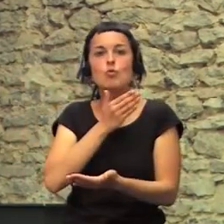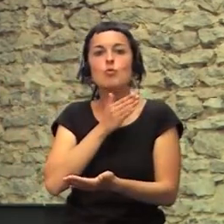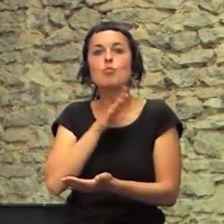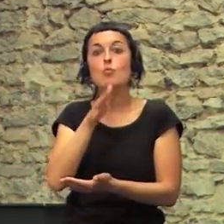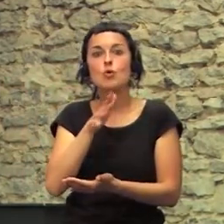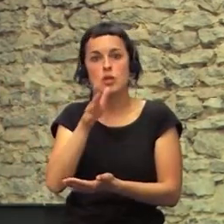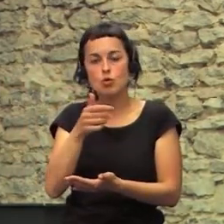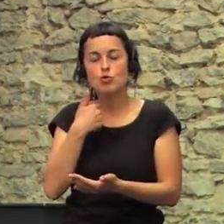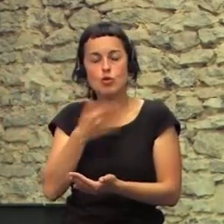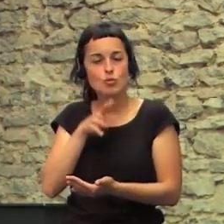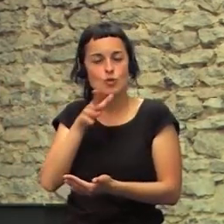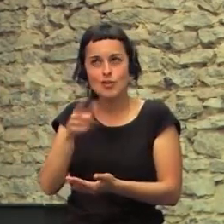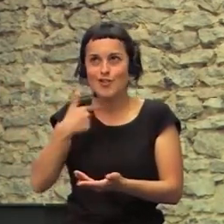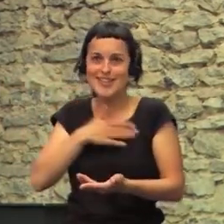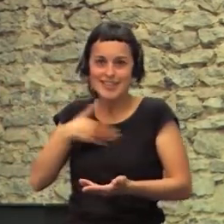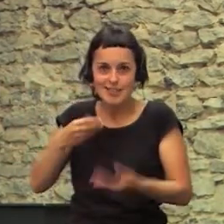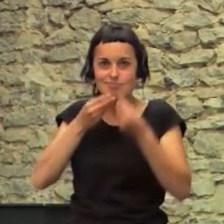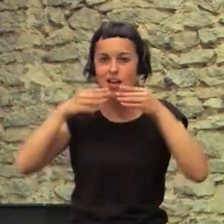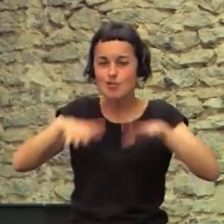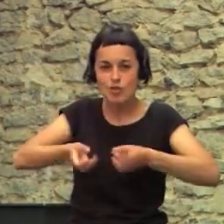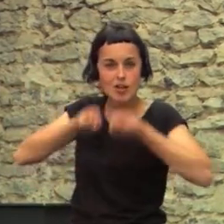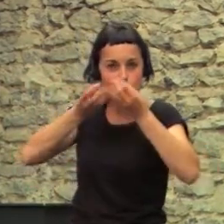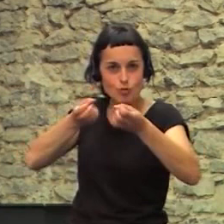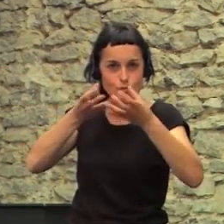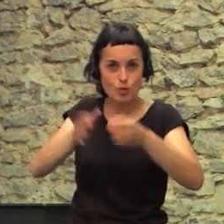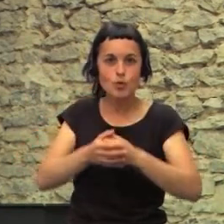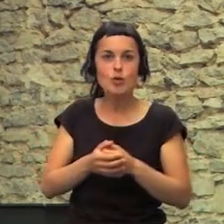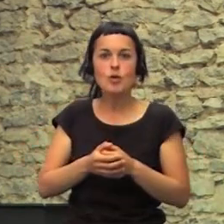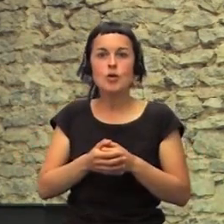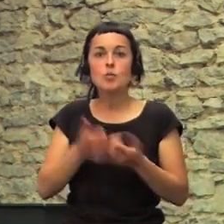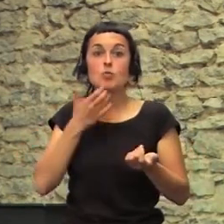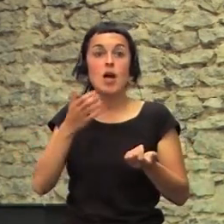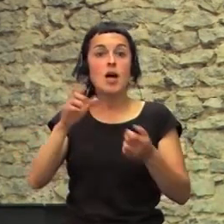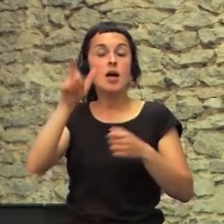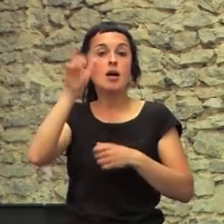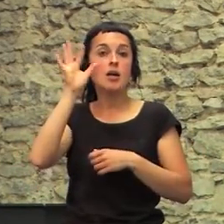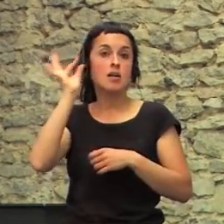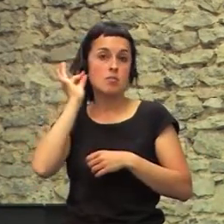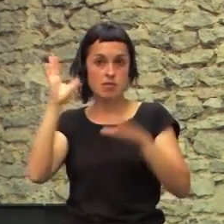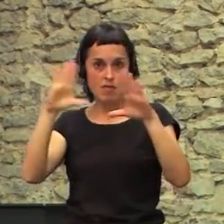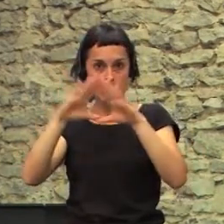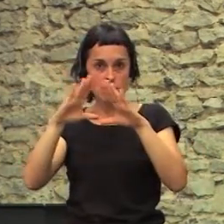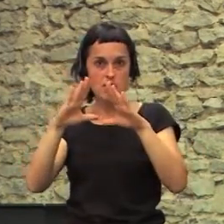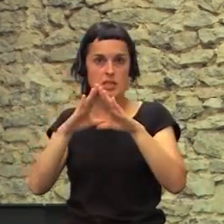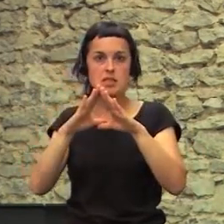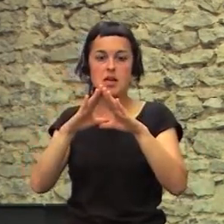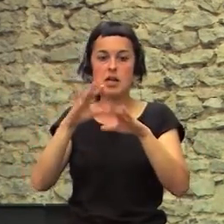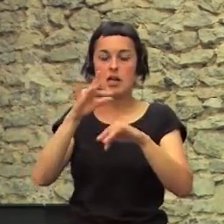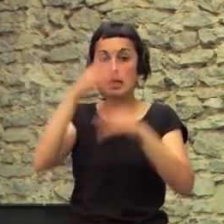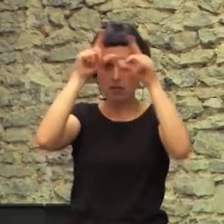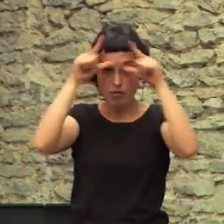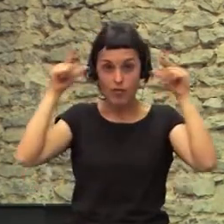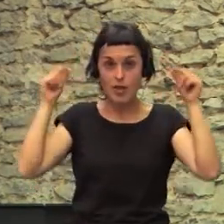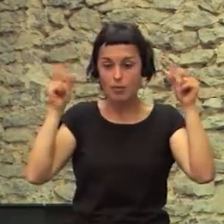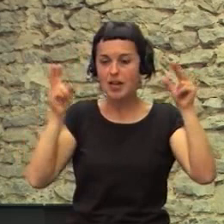que iba a contaros ahí una historia, los motivos por los cuales una feminista antropóloga enfermera llega aquí. Creo que era